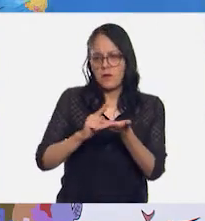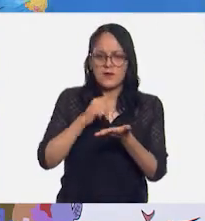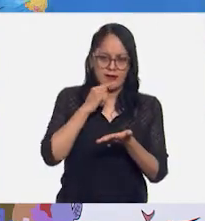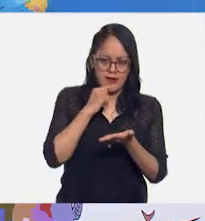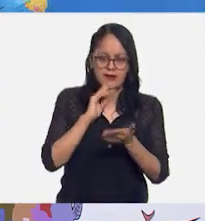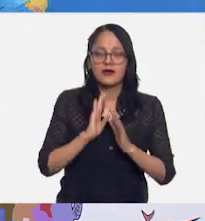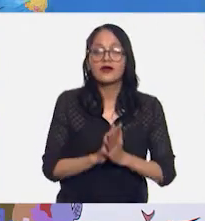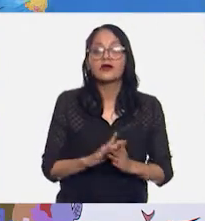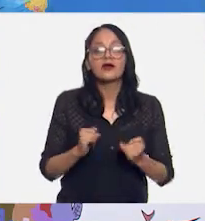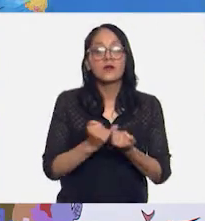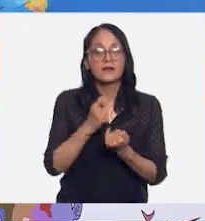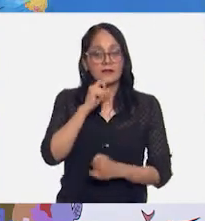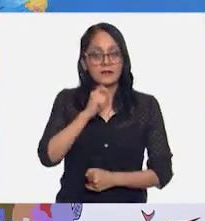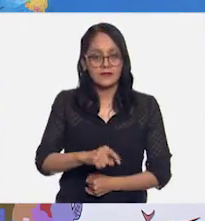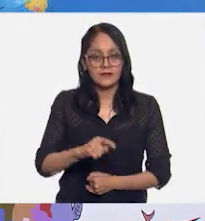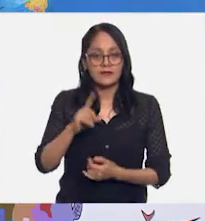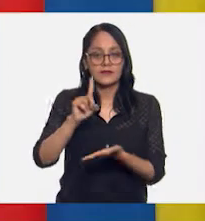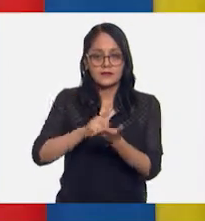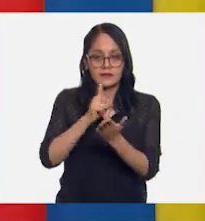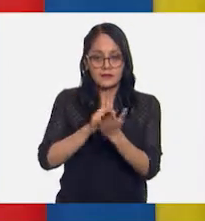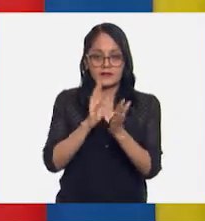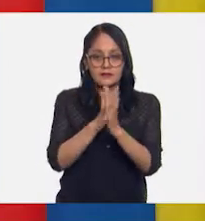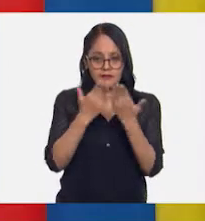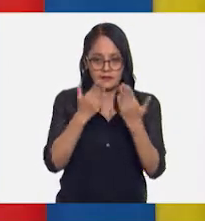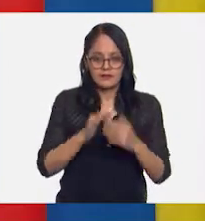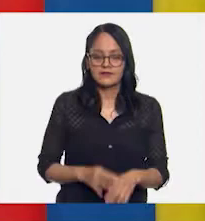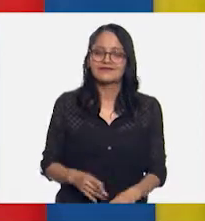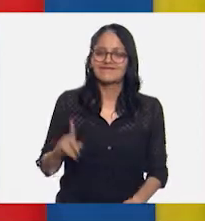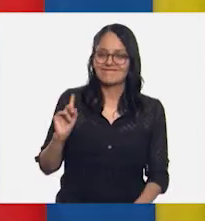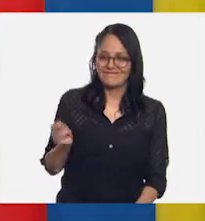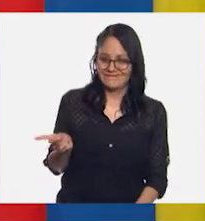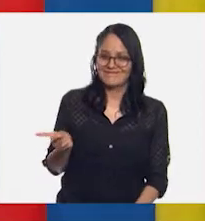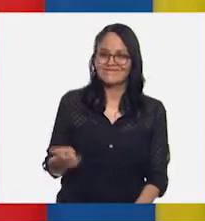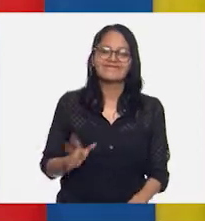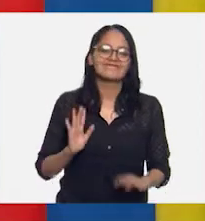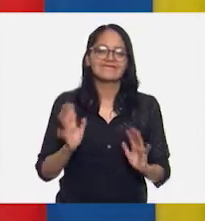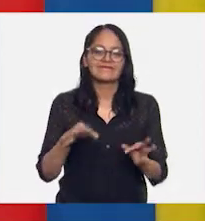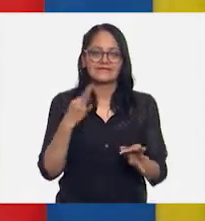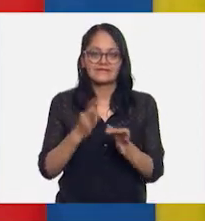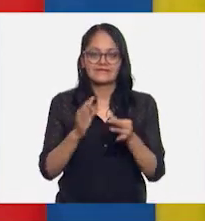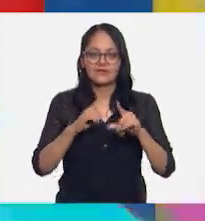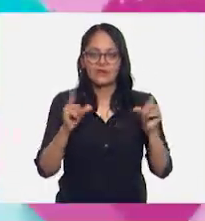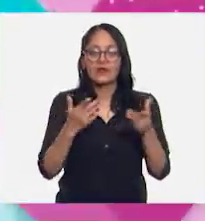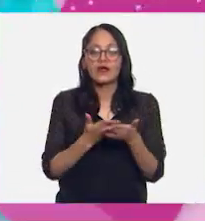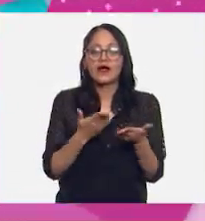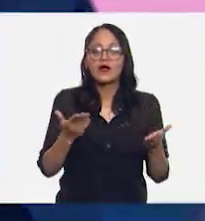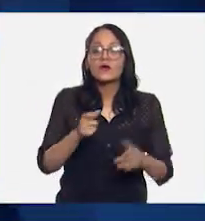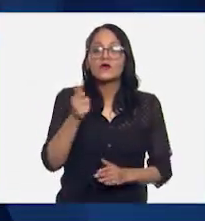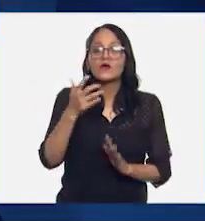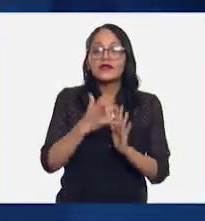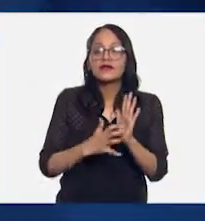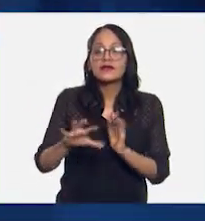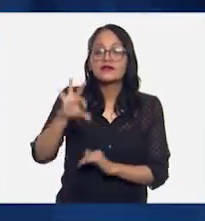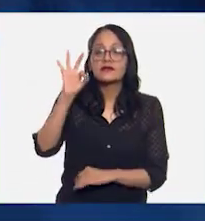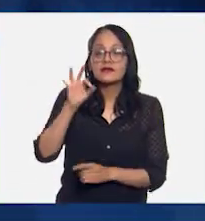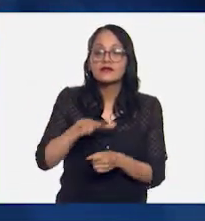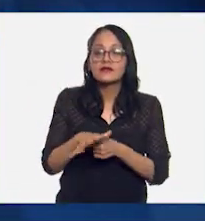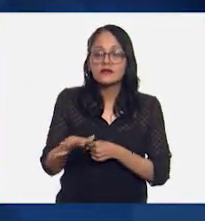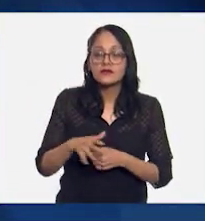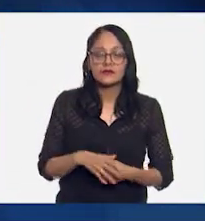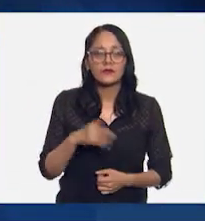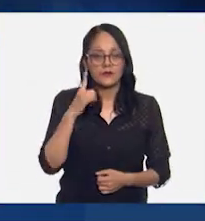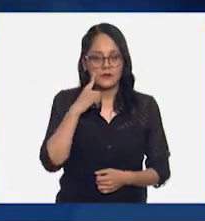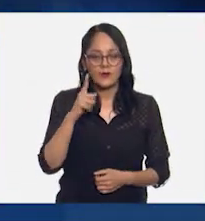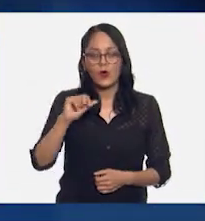ser posible, un diccionario. Ah, ya los tenemos aquí listos. ¿Y qué texto literario vamos a leer? Vamos a leer un poema